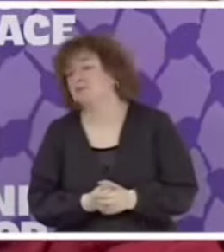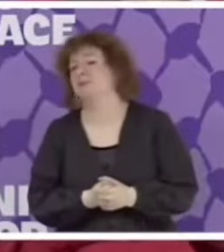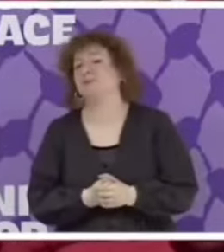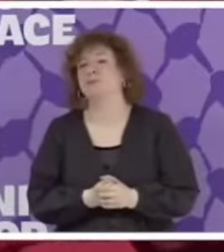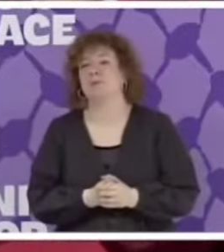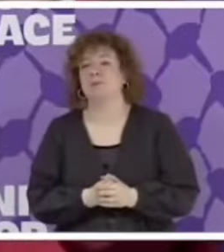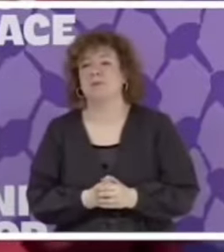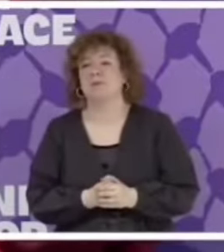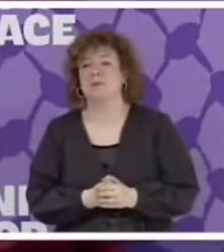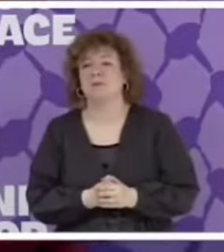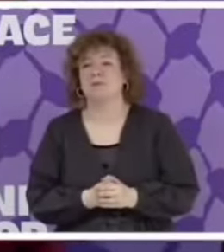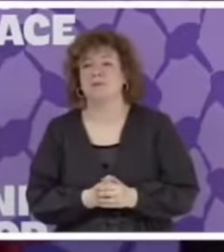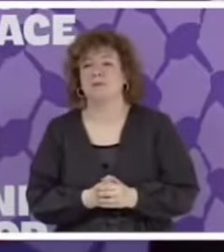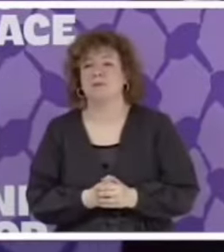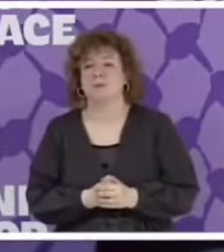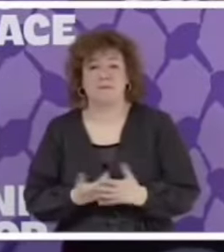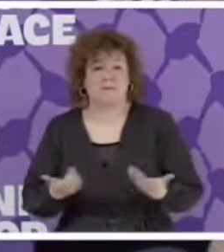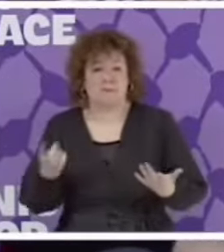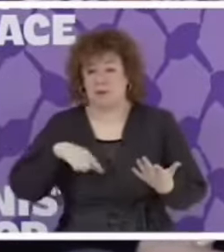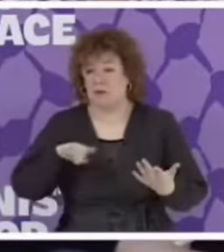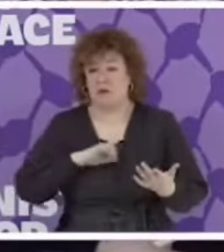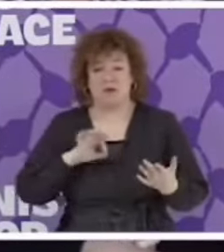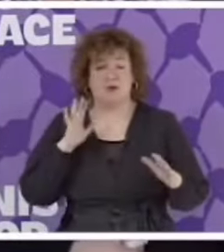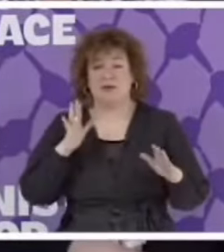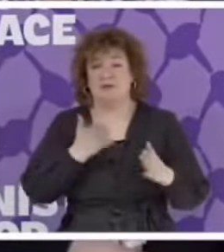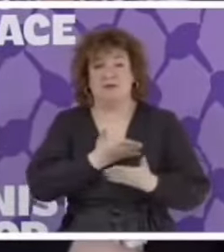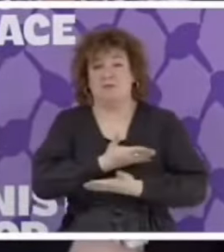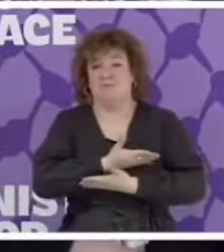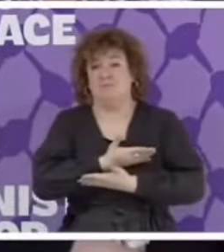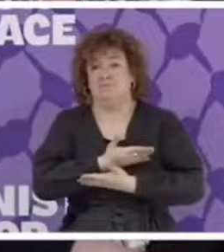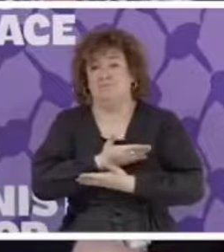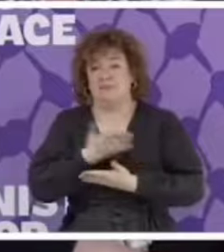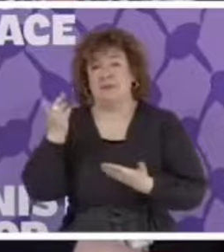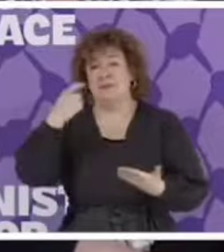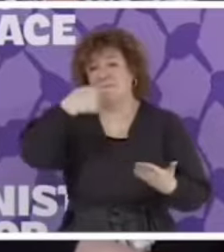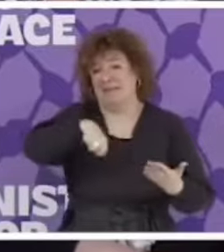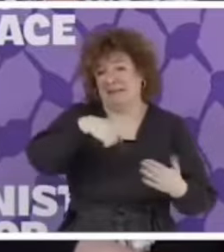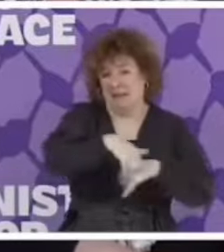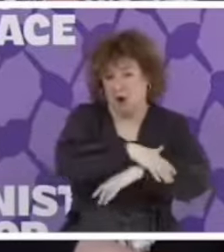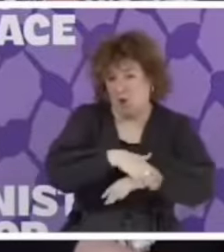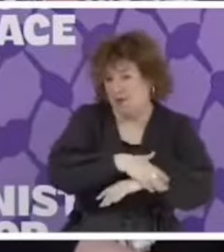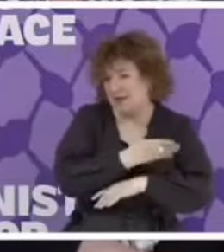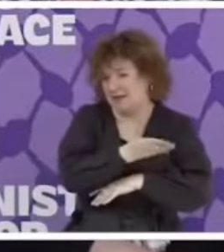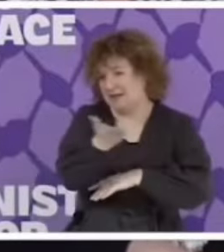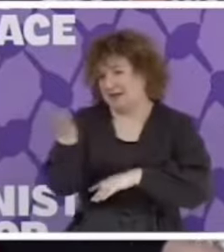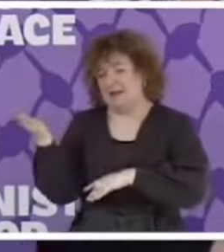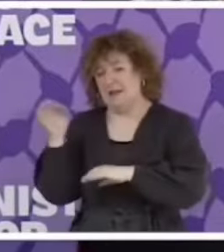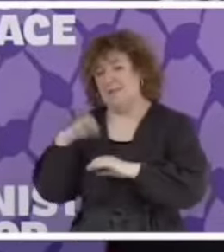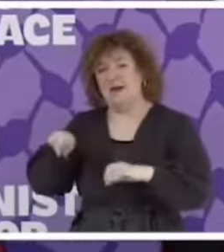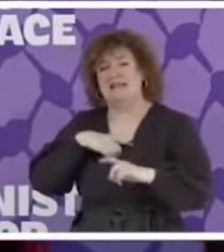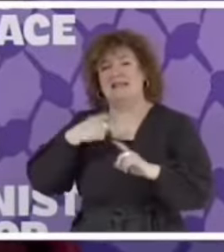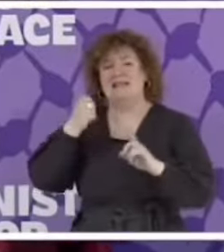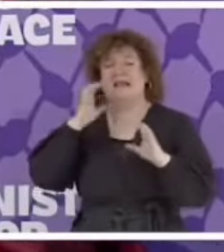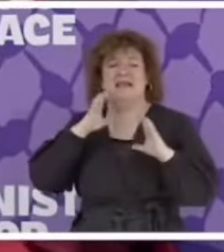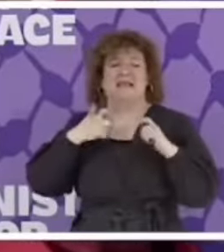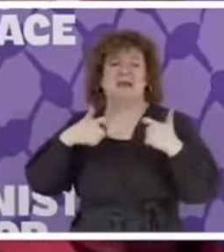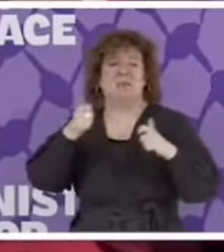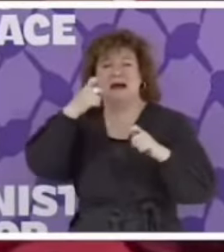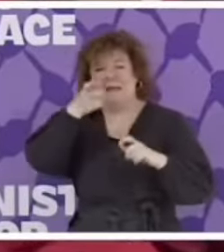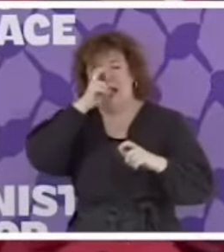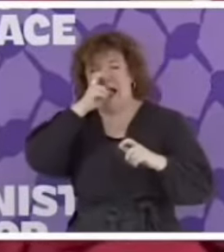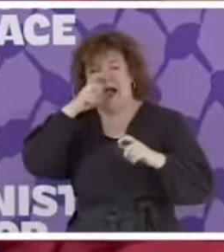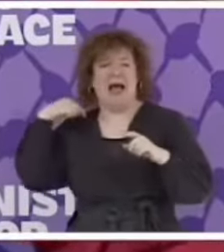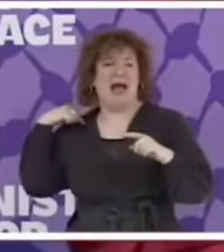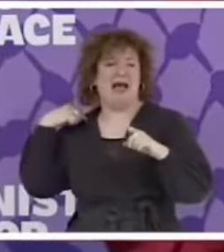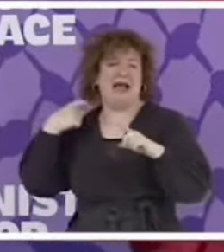ese momento, cuando lo que más necesitaban todos, desde el presidente del Gobierno a los sectores más reaccionarios, era que